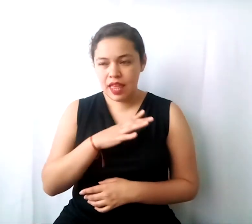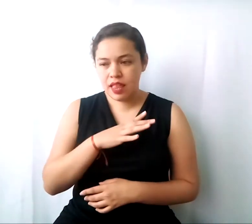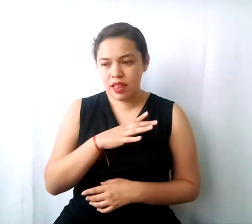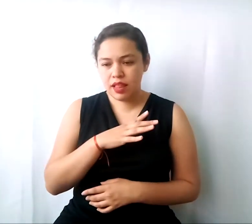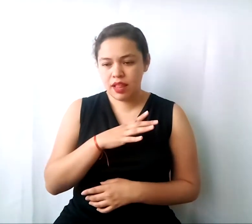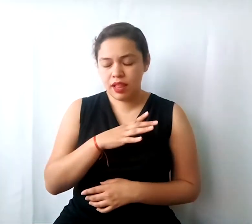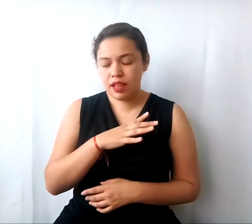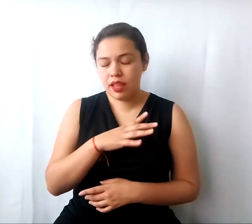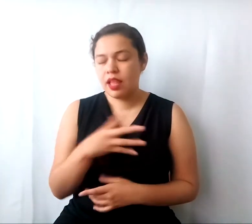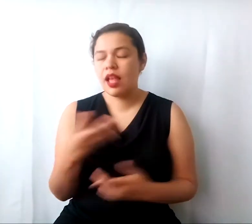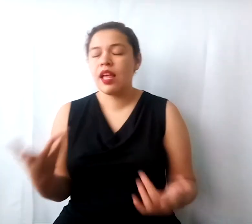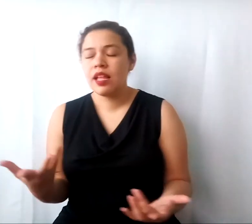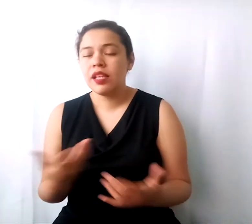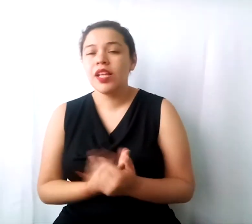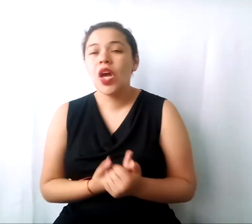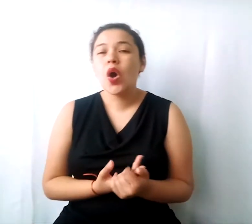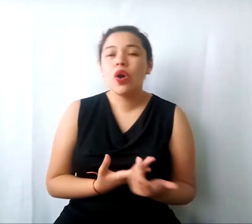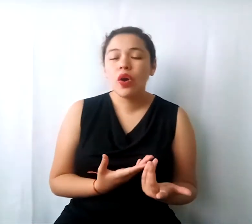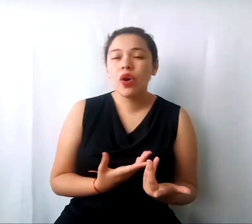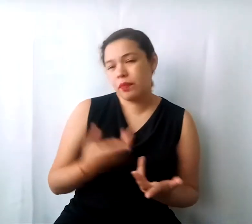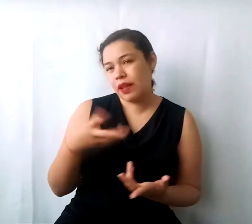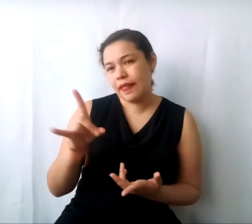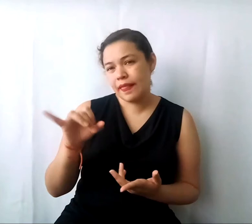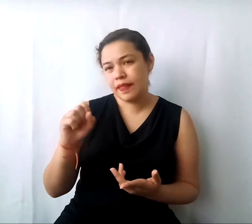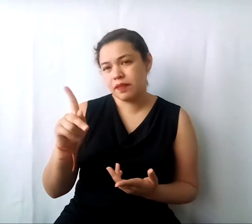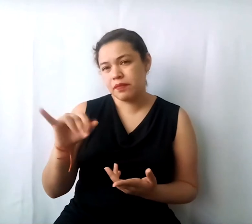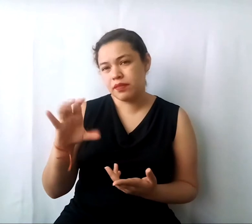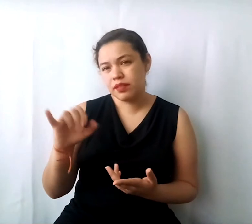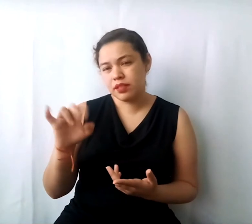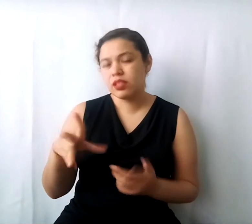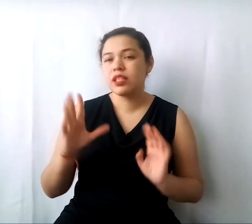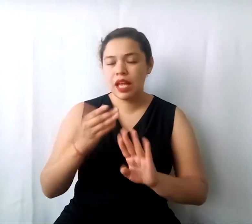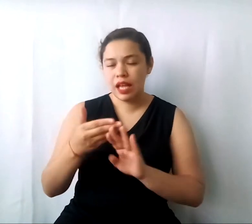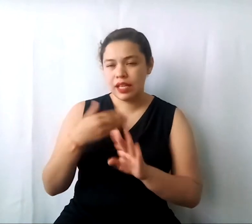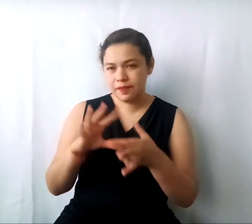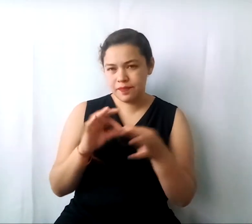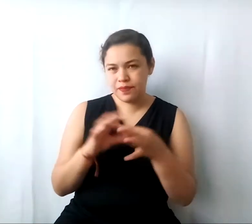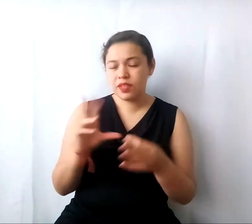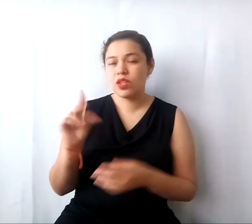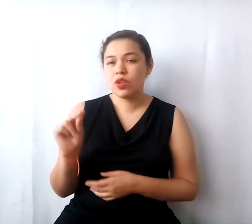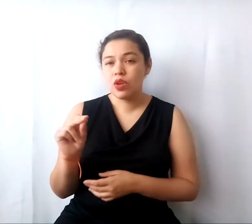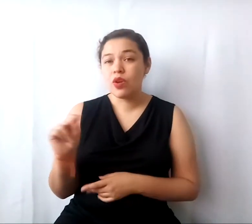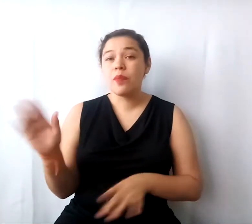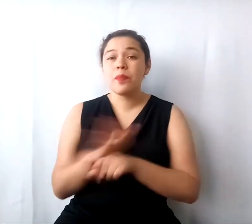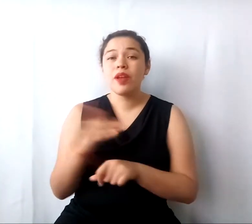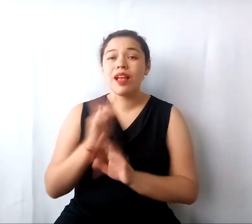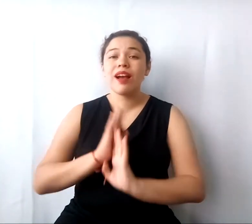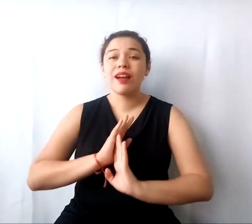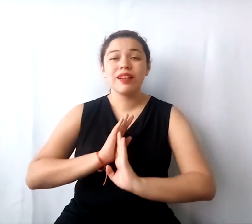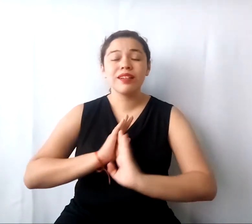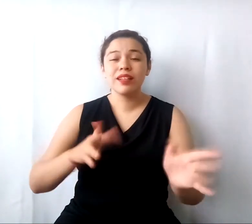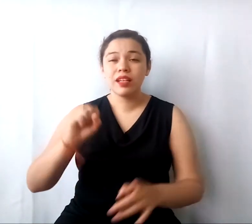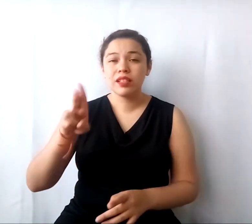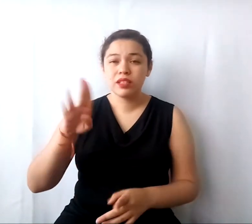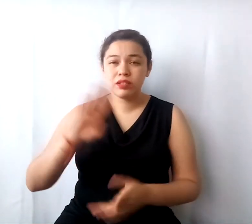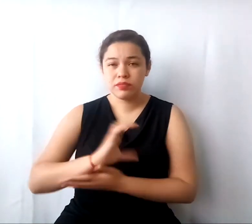vamos, no por la definición de puesta a disposición que ya definimos, sino más bien porque ya está muy claro que la subcontratación de